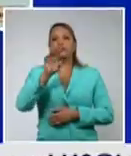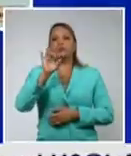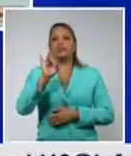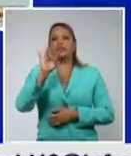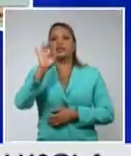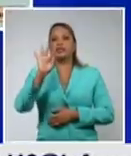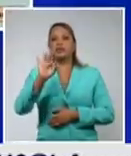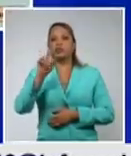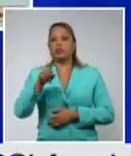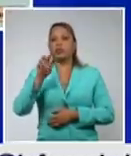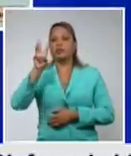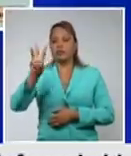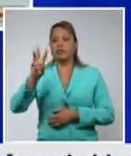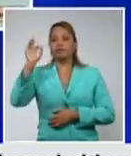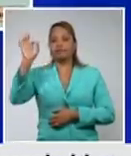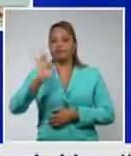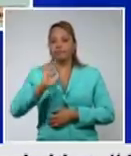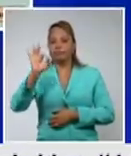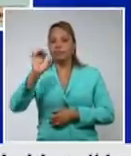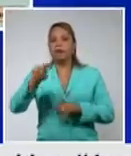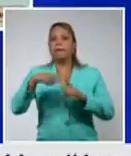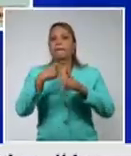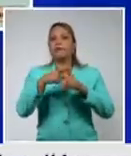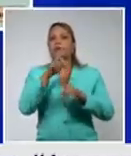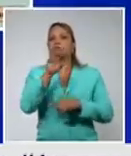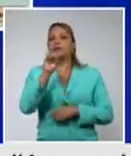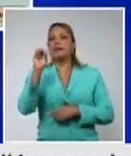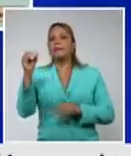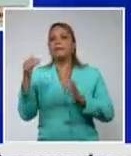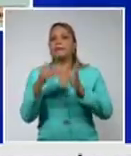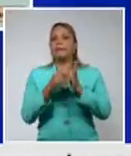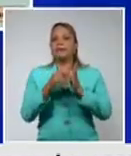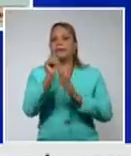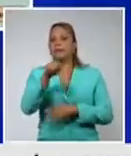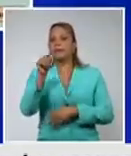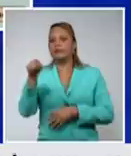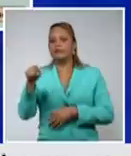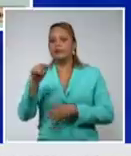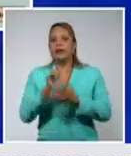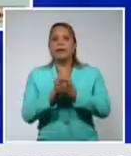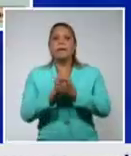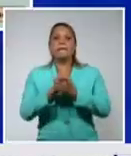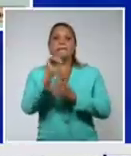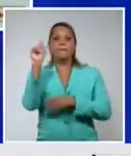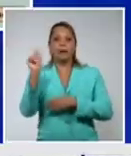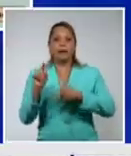278,3 de tasa por 100.000 habitantes. Mayabeque en segundo lugar,